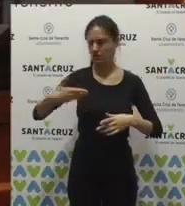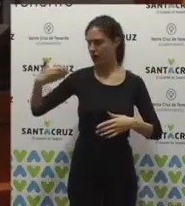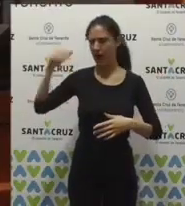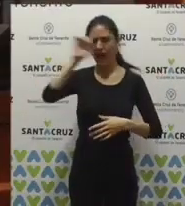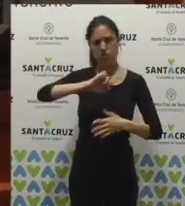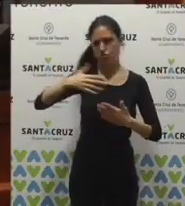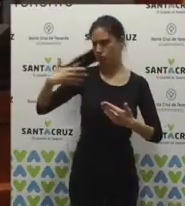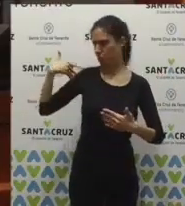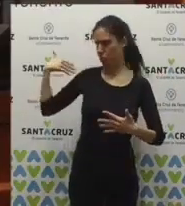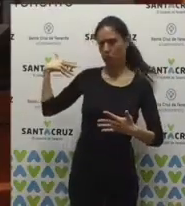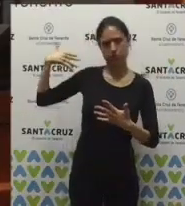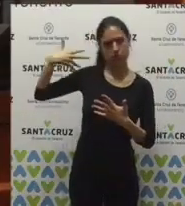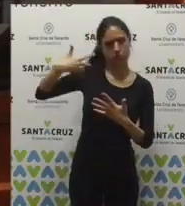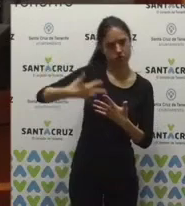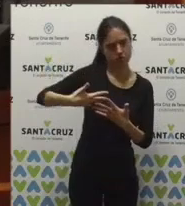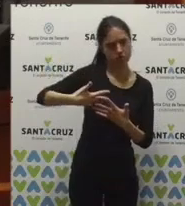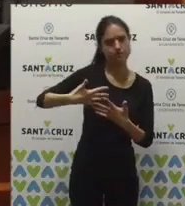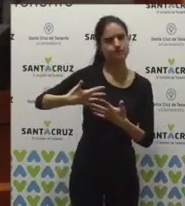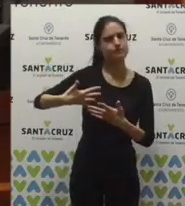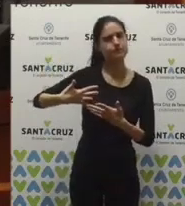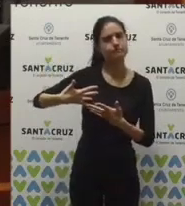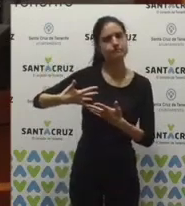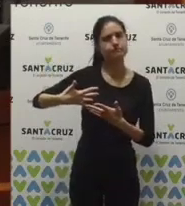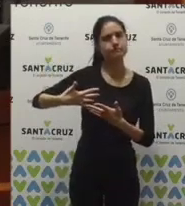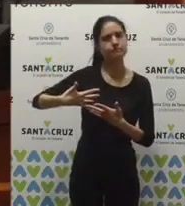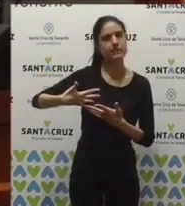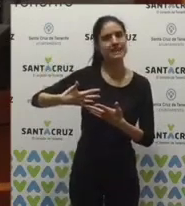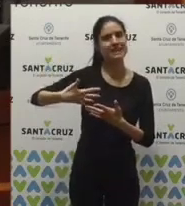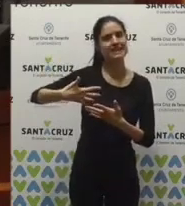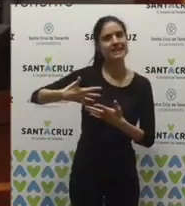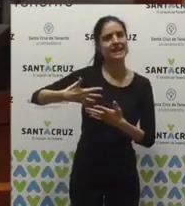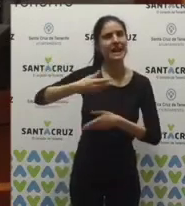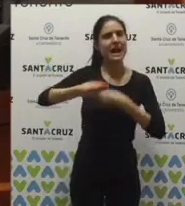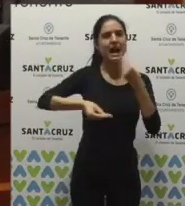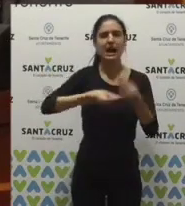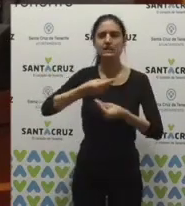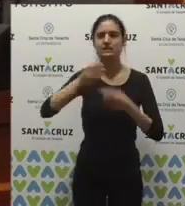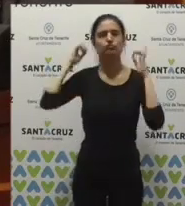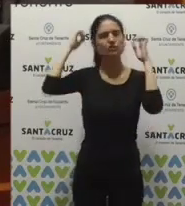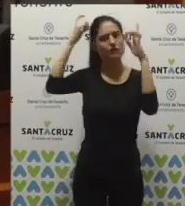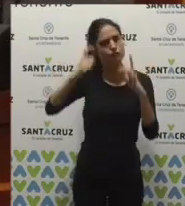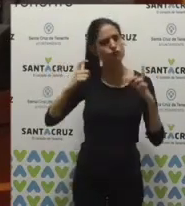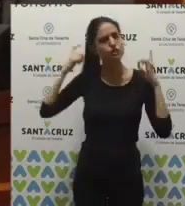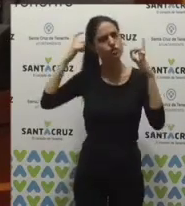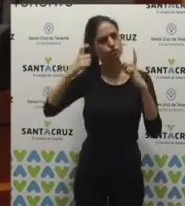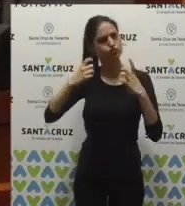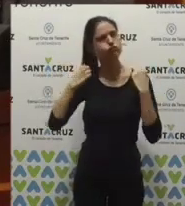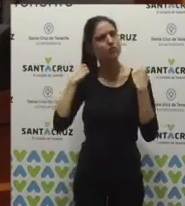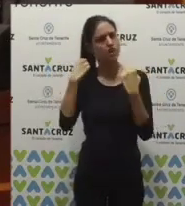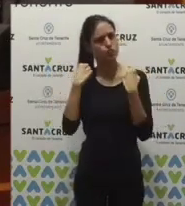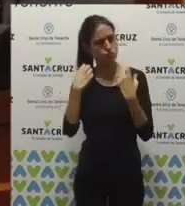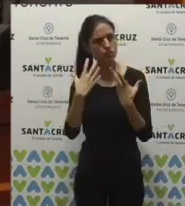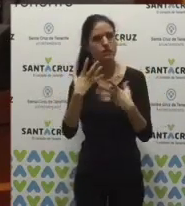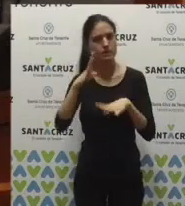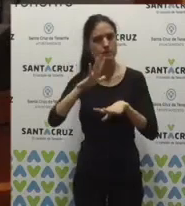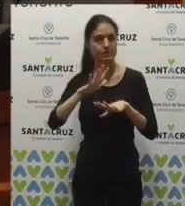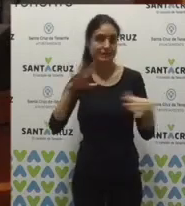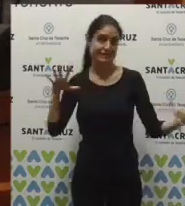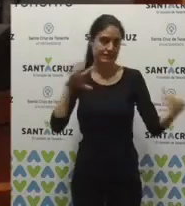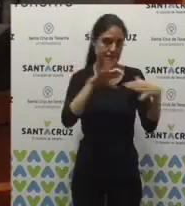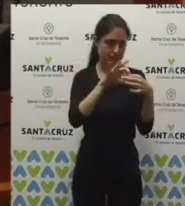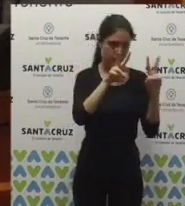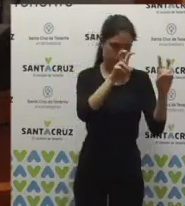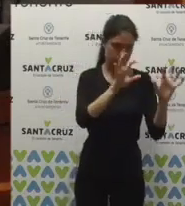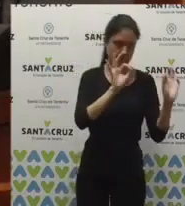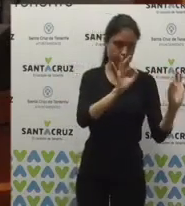se había caracterizado o se ha caracterizado por hacer un esfuerzo muy importante en esta materia norma no tenemos un equipo que